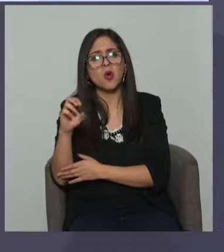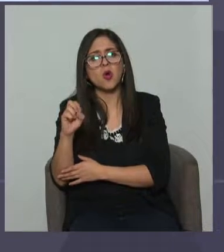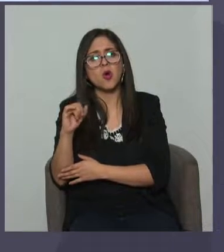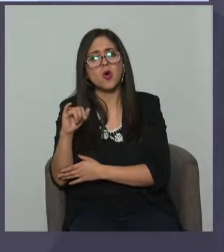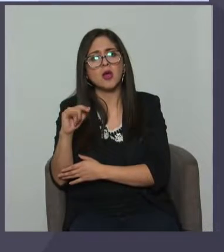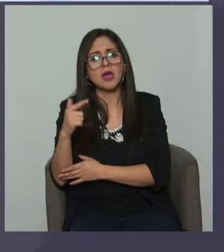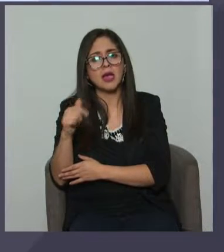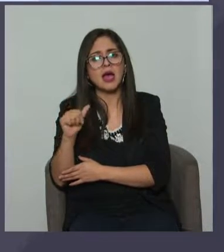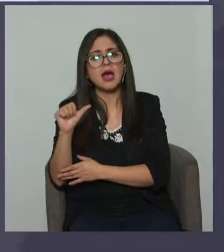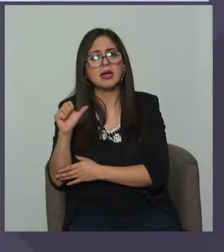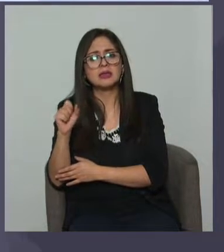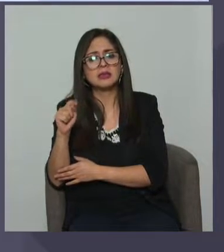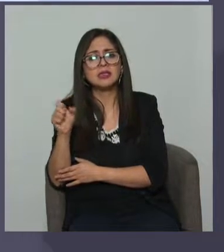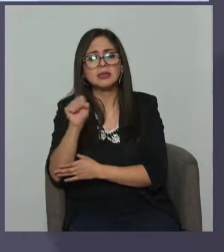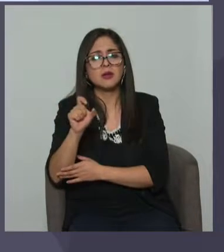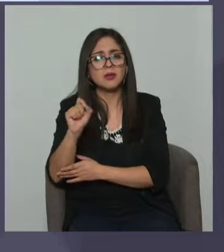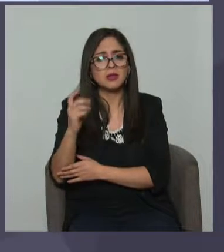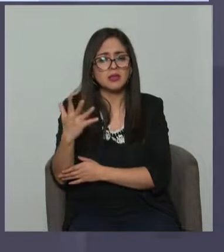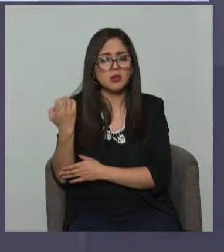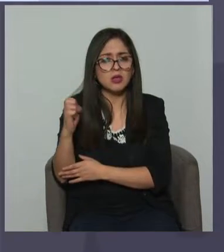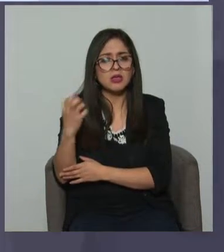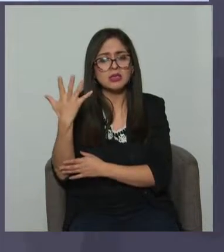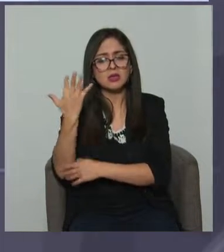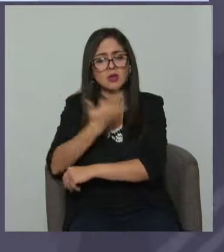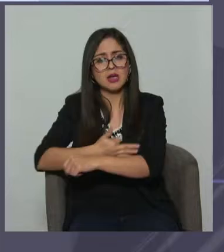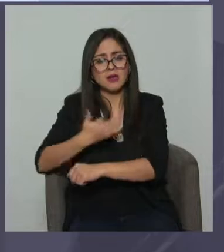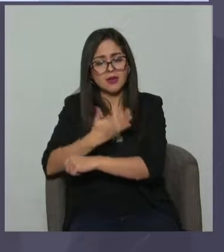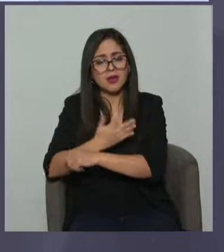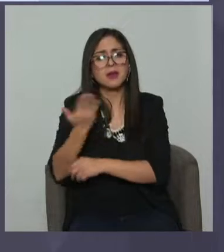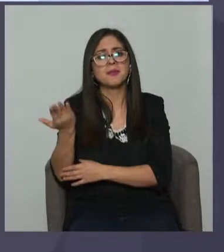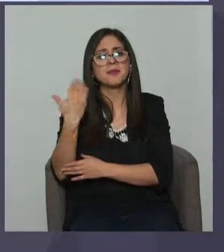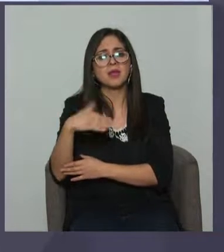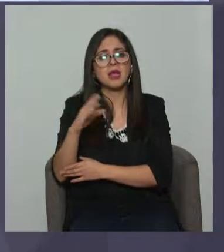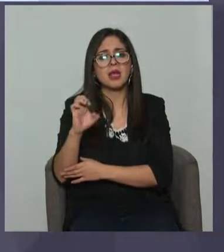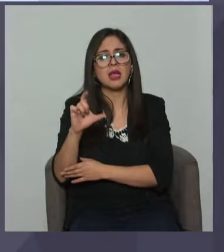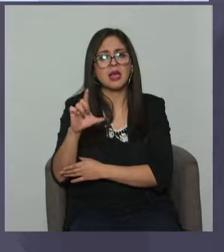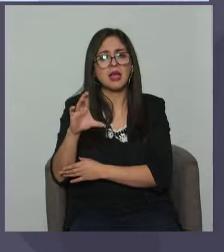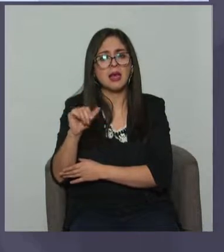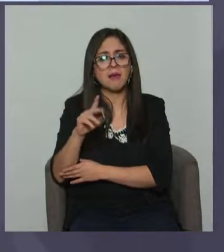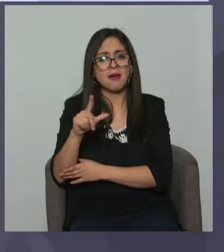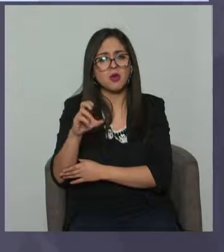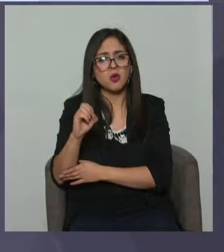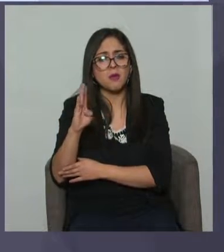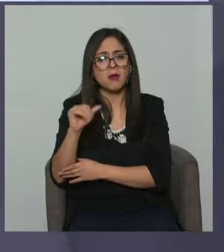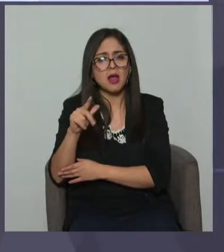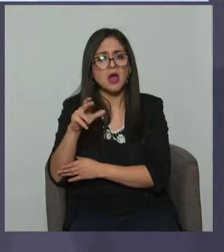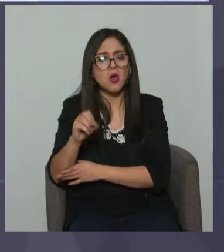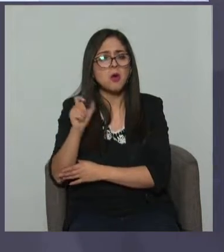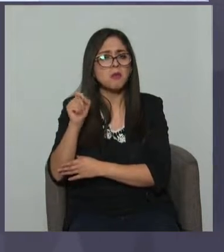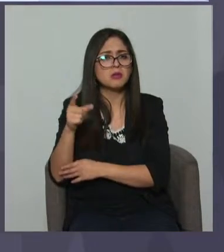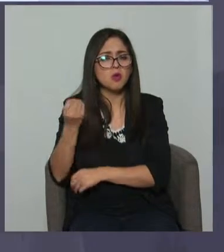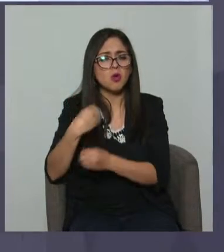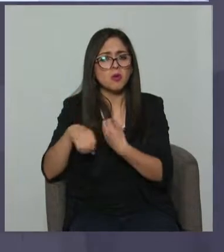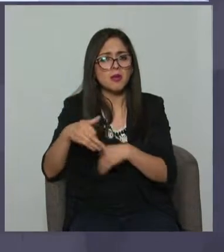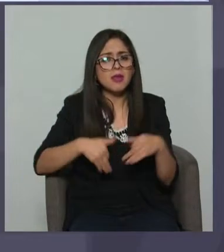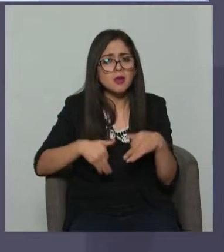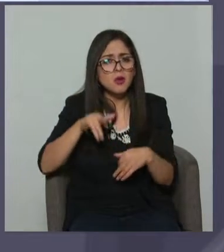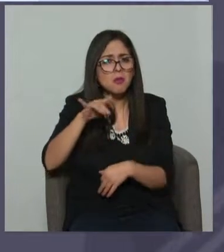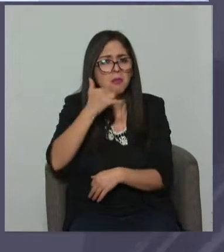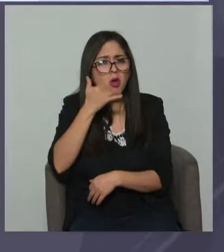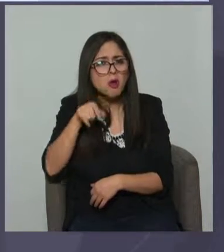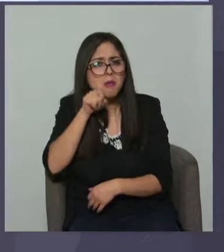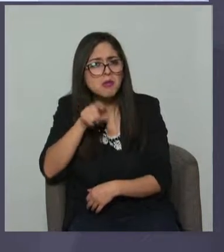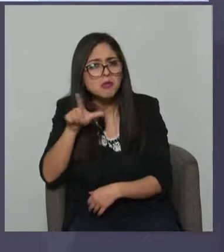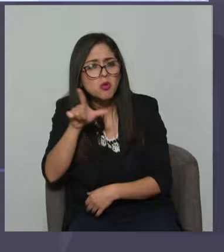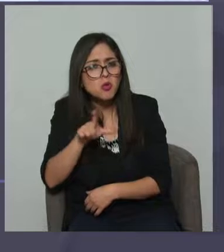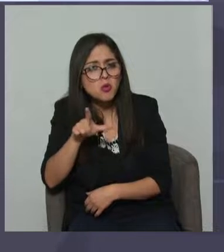va a estar el sábado 25 de enero a las 5 de la tarde. El Caballo Blanco es otra obra, también, oye, los lunes, aquí dice que el